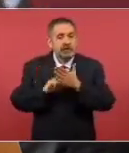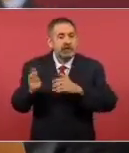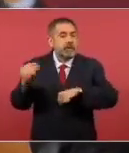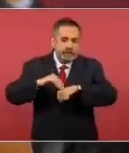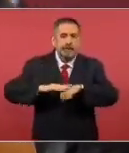adicionales